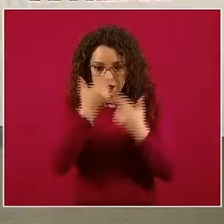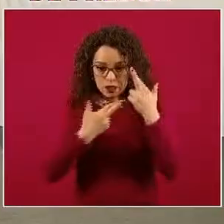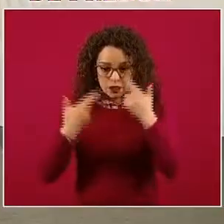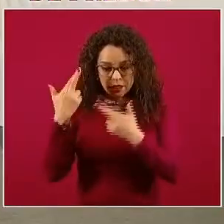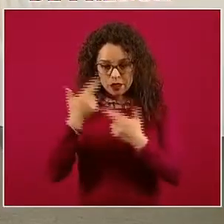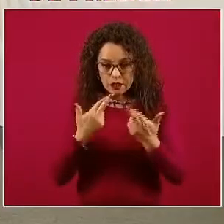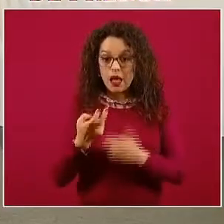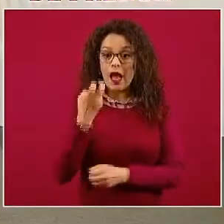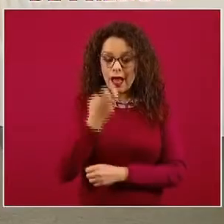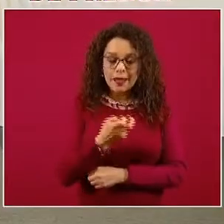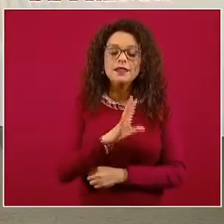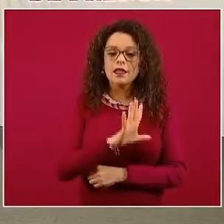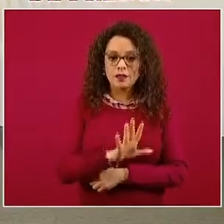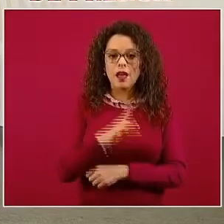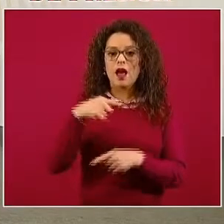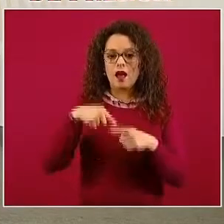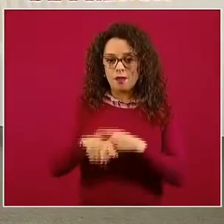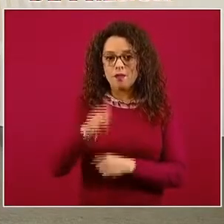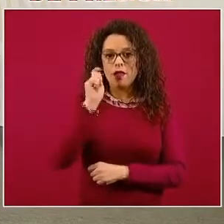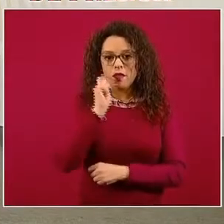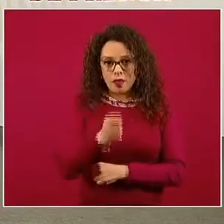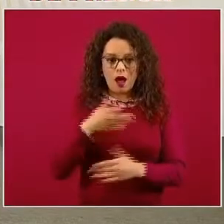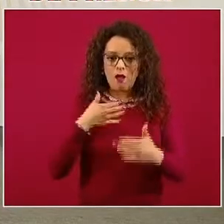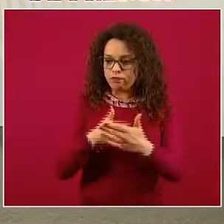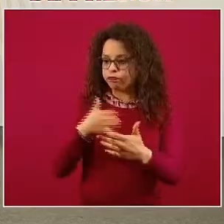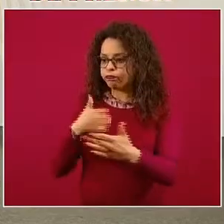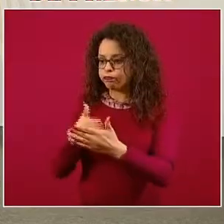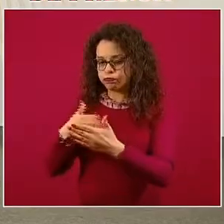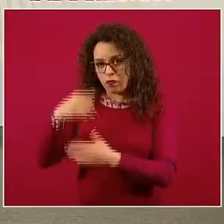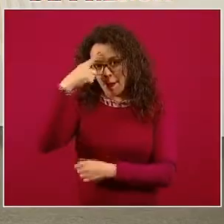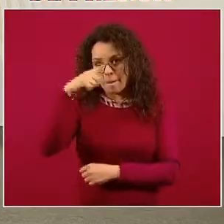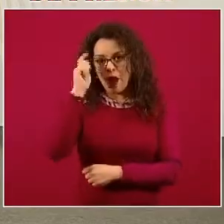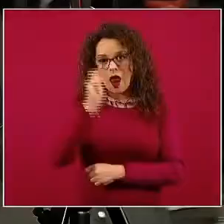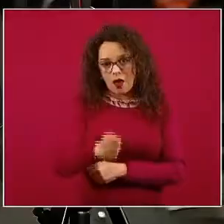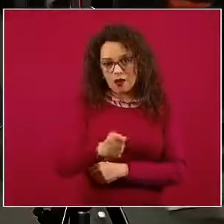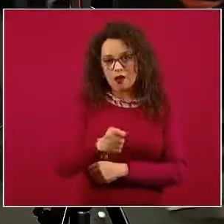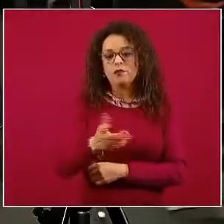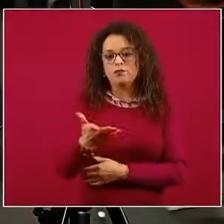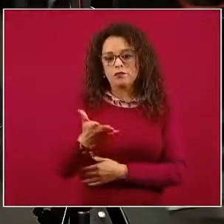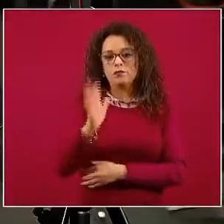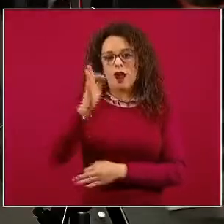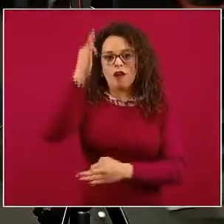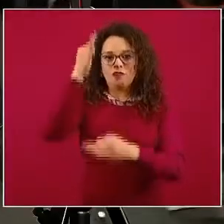intervención empezar a limitar transmisión y cortar cadenas de la misma.